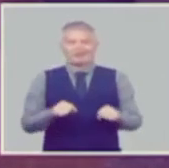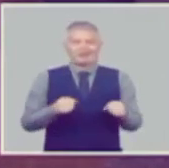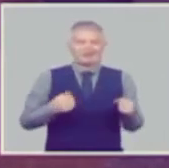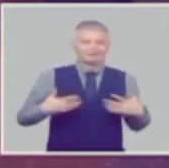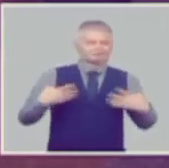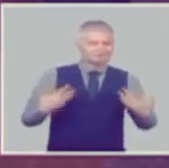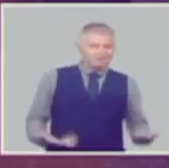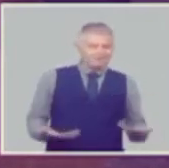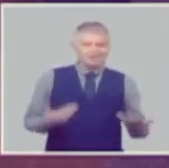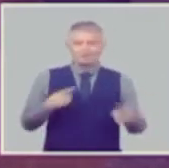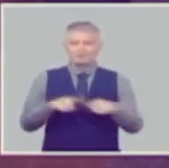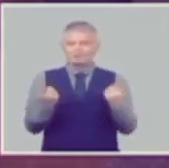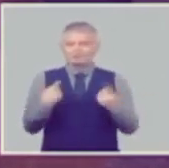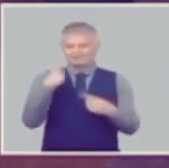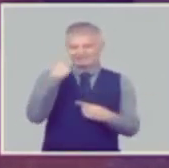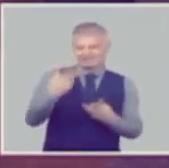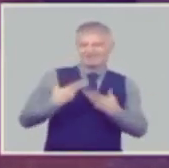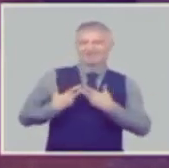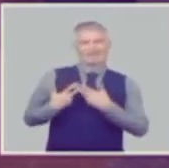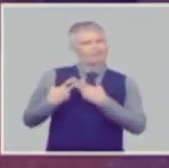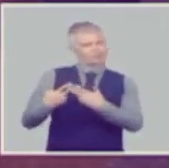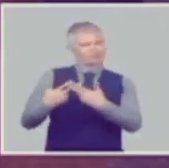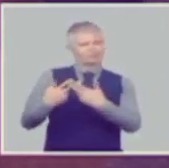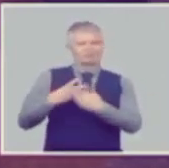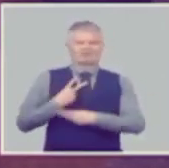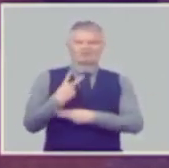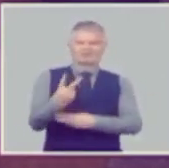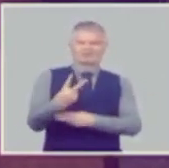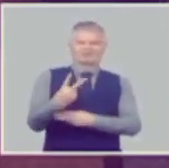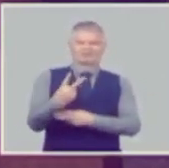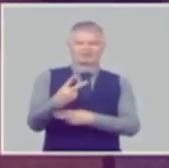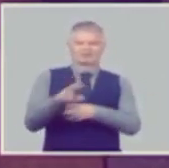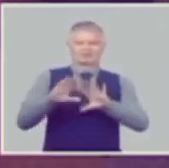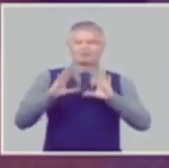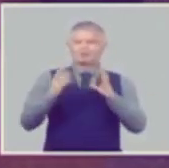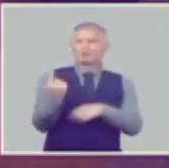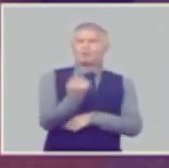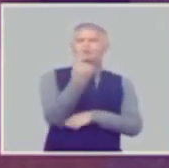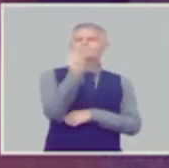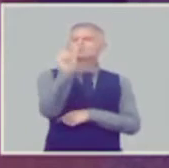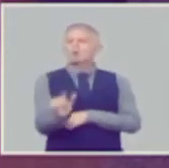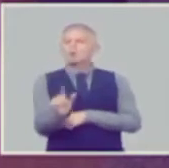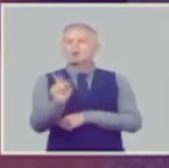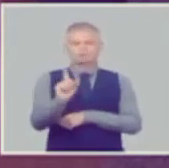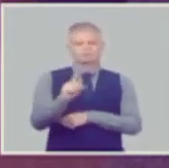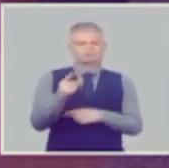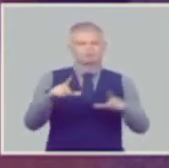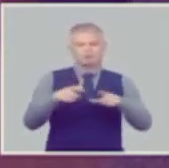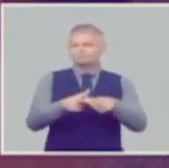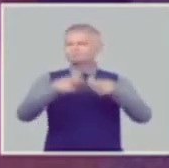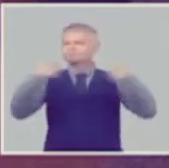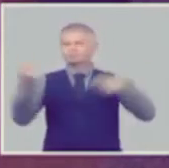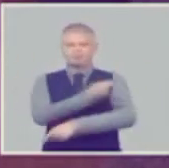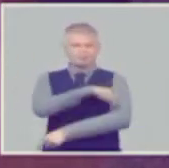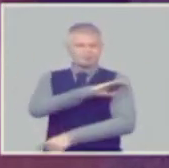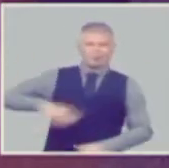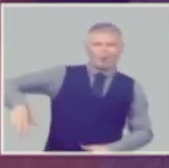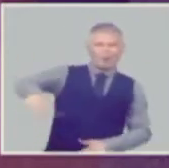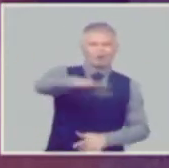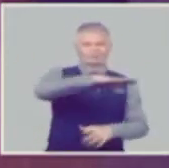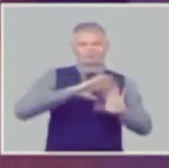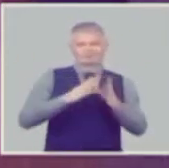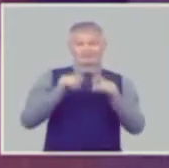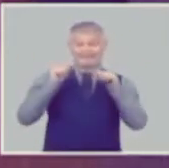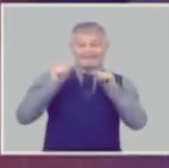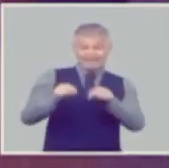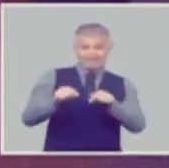de una persona o de un grupo, sino de una nación entera. Y ese heroísmo nos ala constantemente,